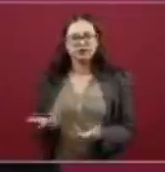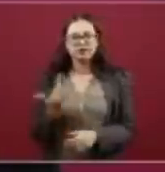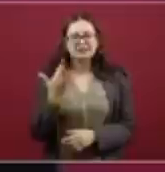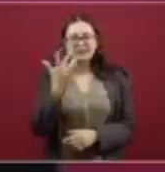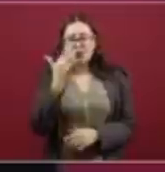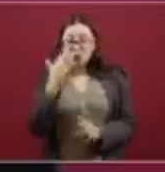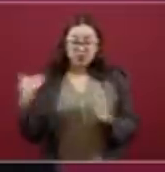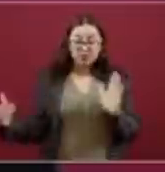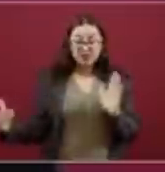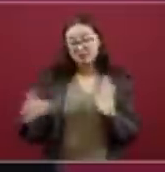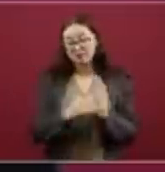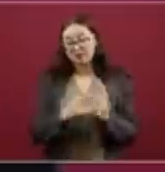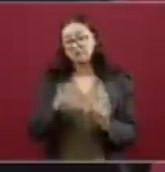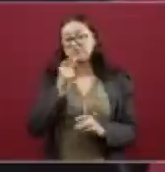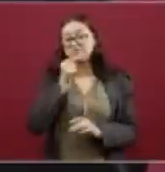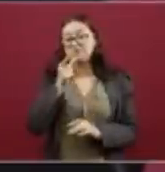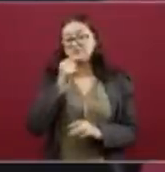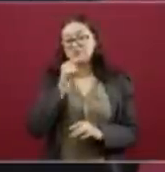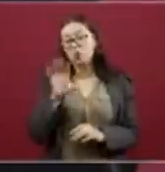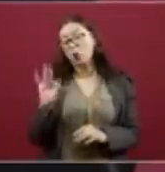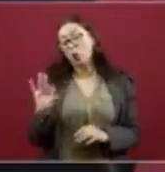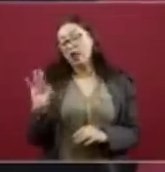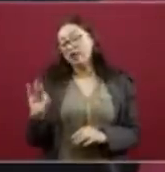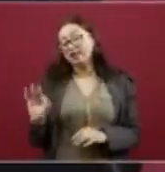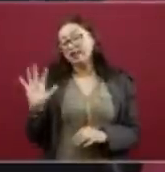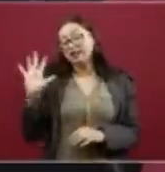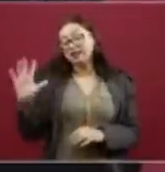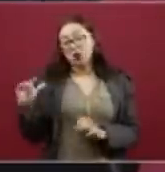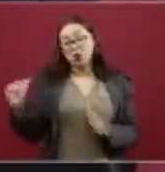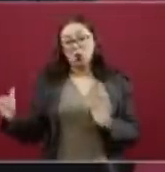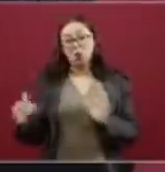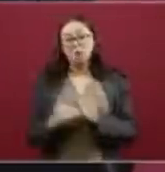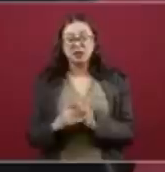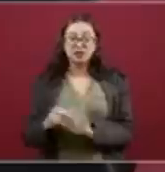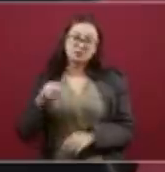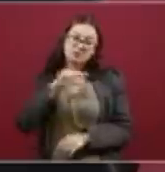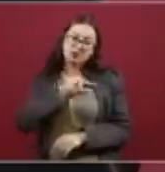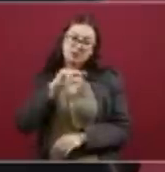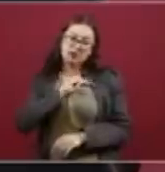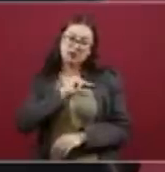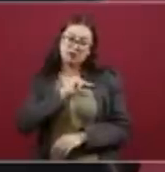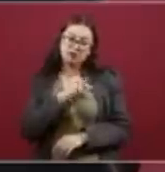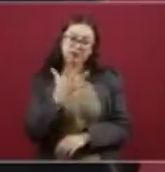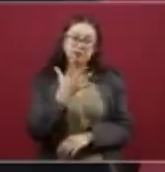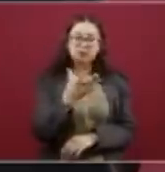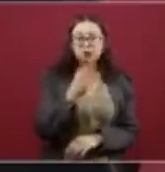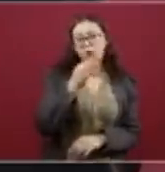mil, 45 mil privados